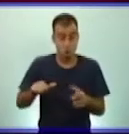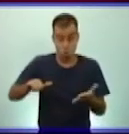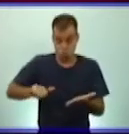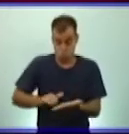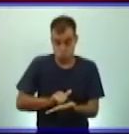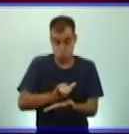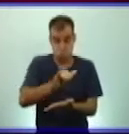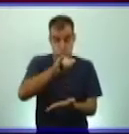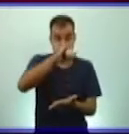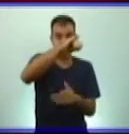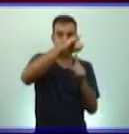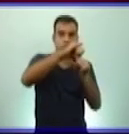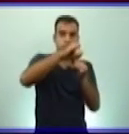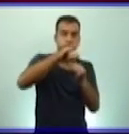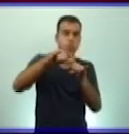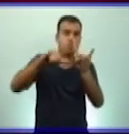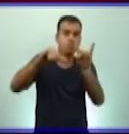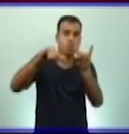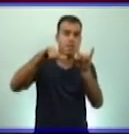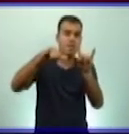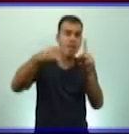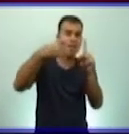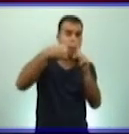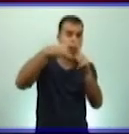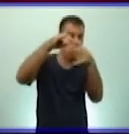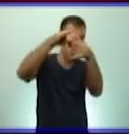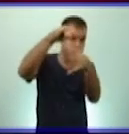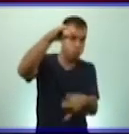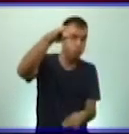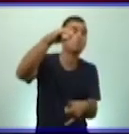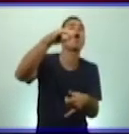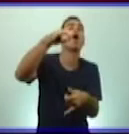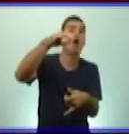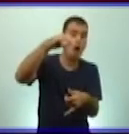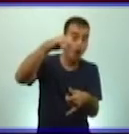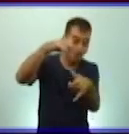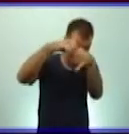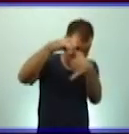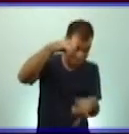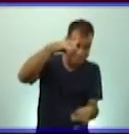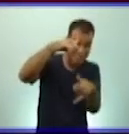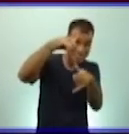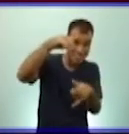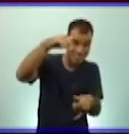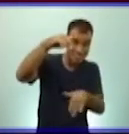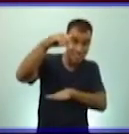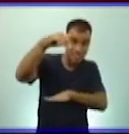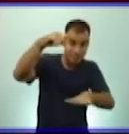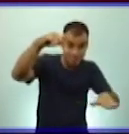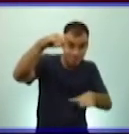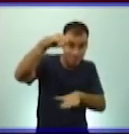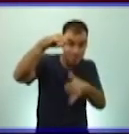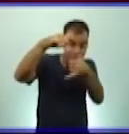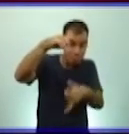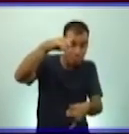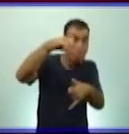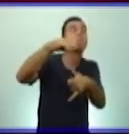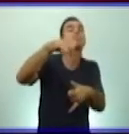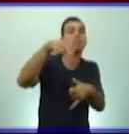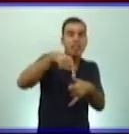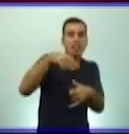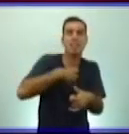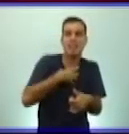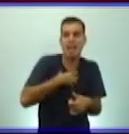de 9 kilómetros, bueno, en este caso, con respecto al suelo, tiene energía potencial